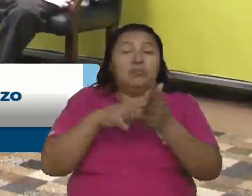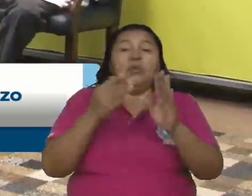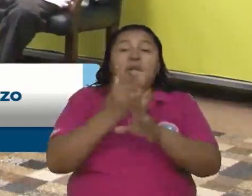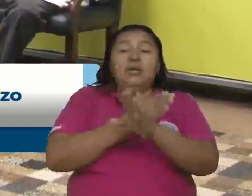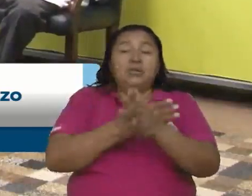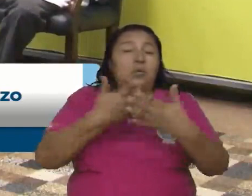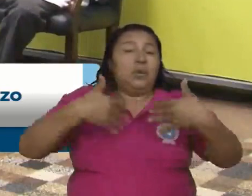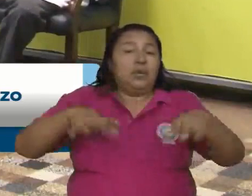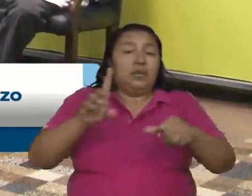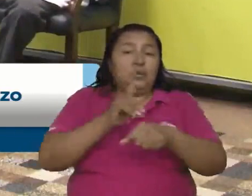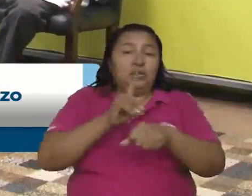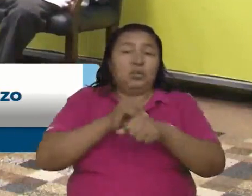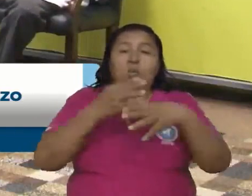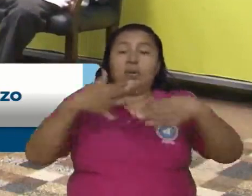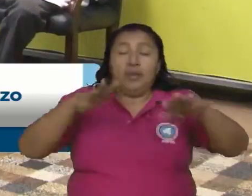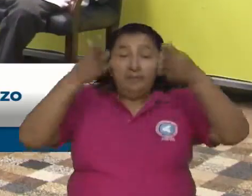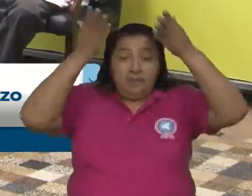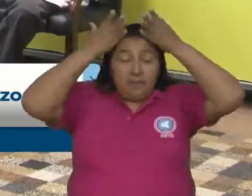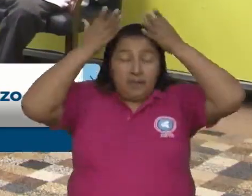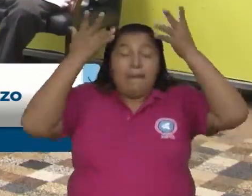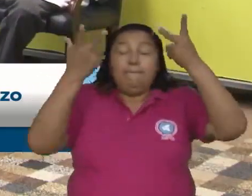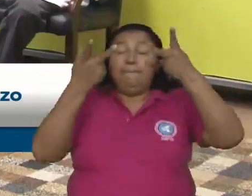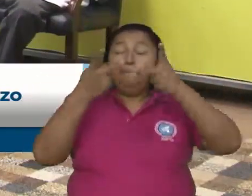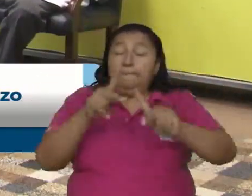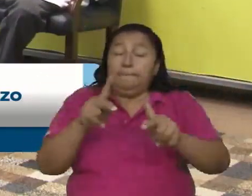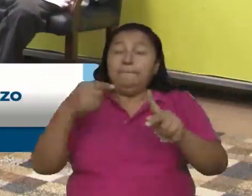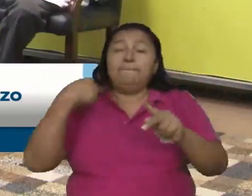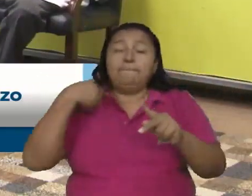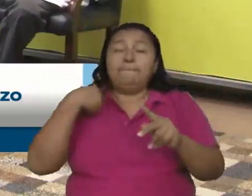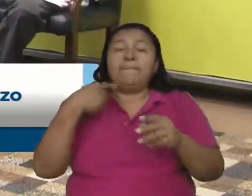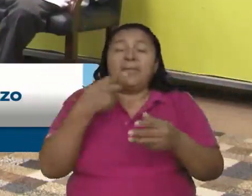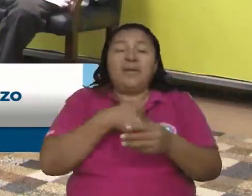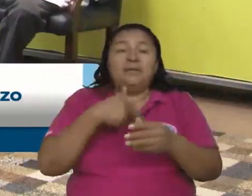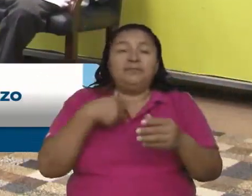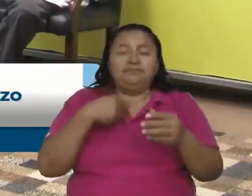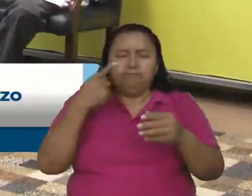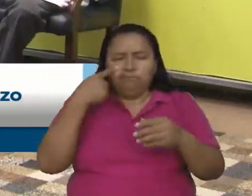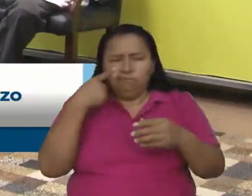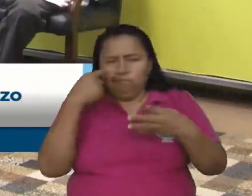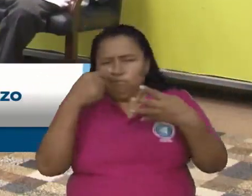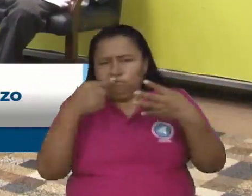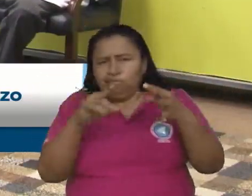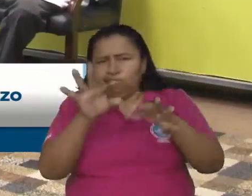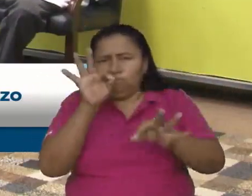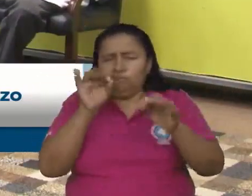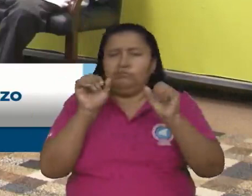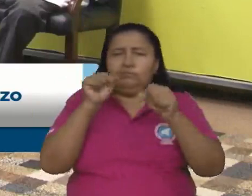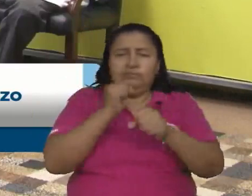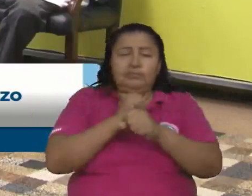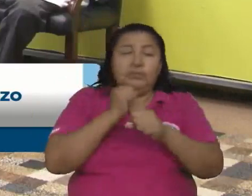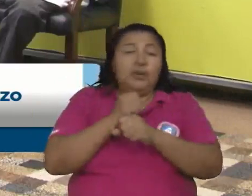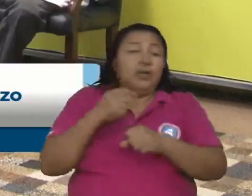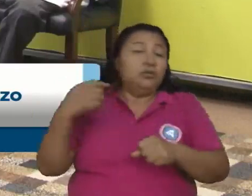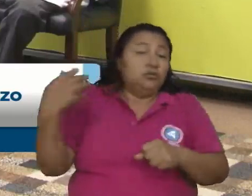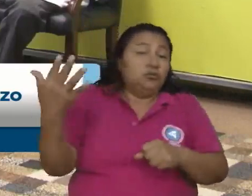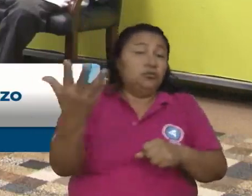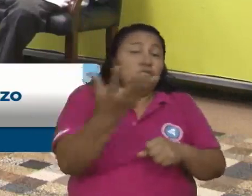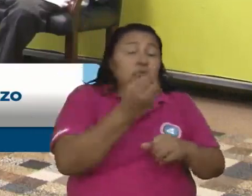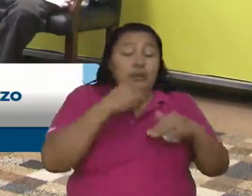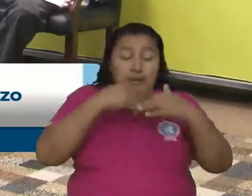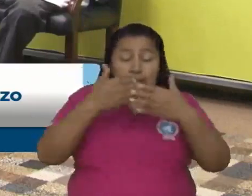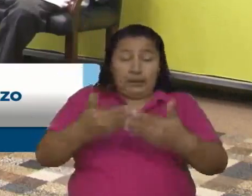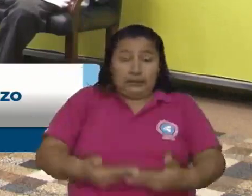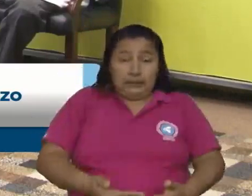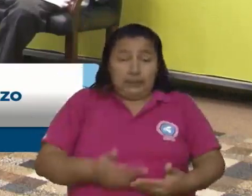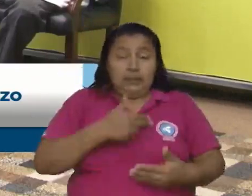lo puede hacer cualquier enfermera, siempre y cuando haga una estratificación del riesgo. No todas las embarazadas le vamos a dar